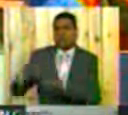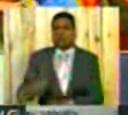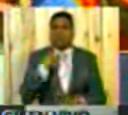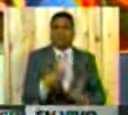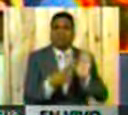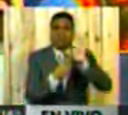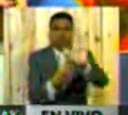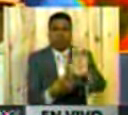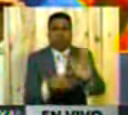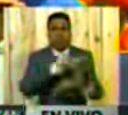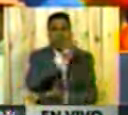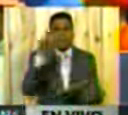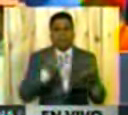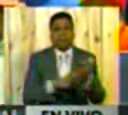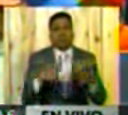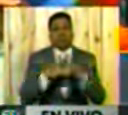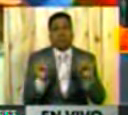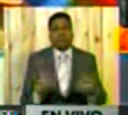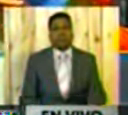inclusive...